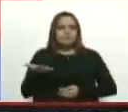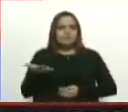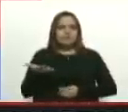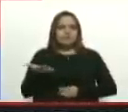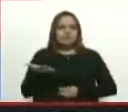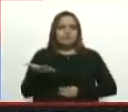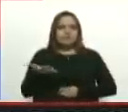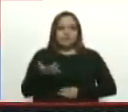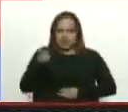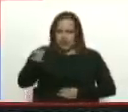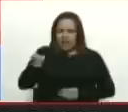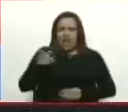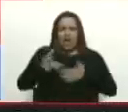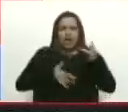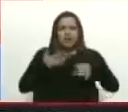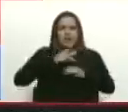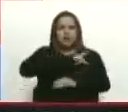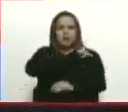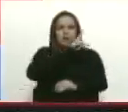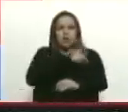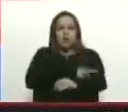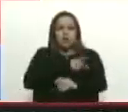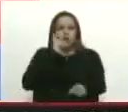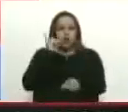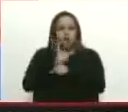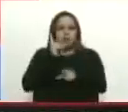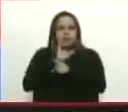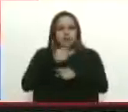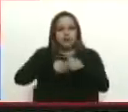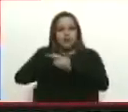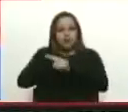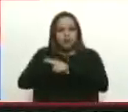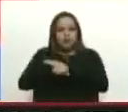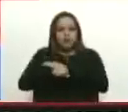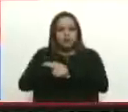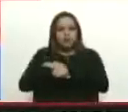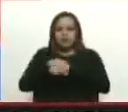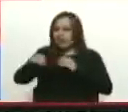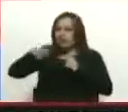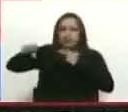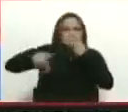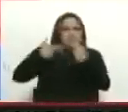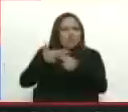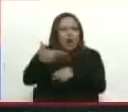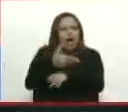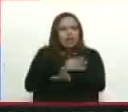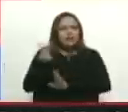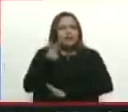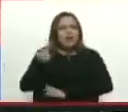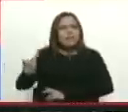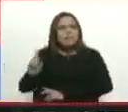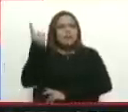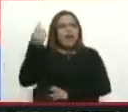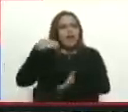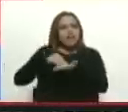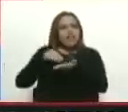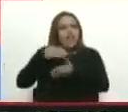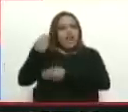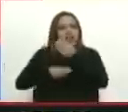en ese evento de fútbol... ¿Cuánto tiempo? Eso no se ha hecho aquí nunca en Venezuela, ¿verdad? Primera vez que viene a